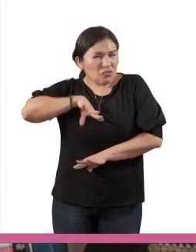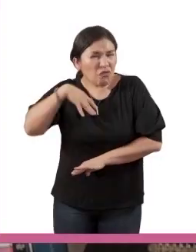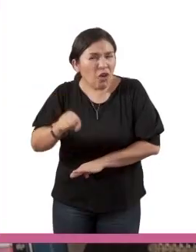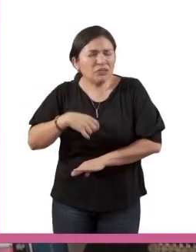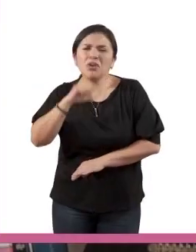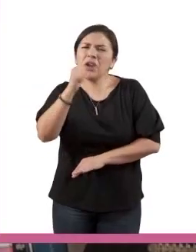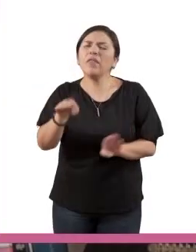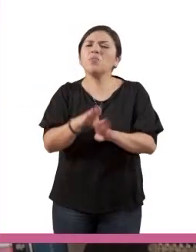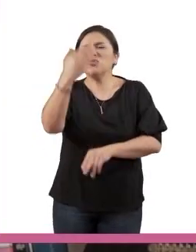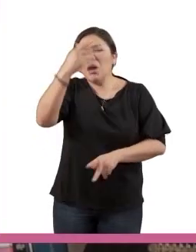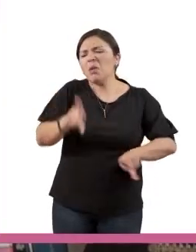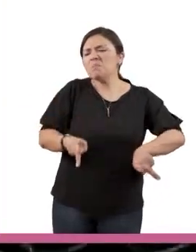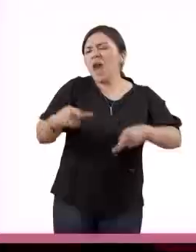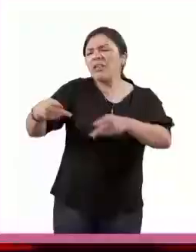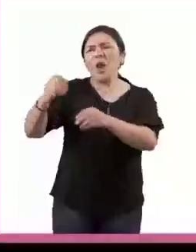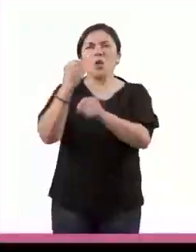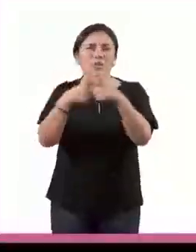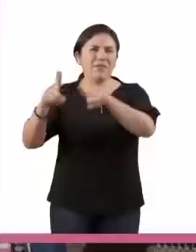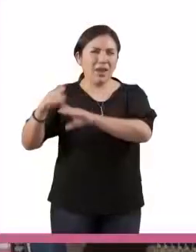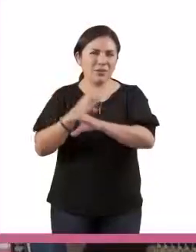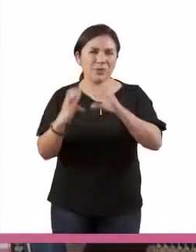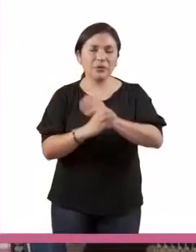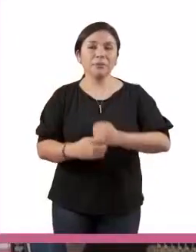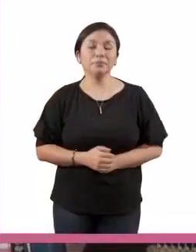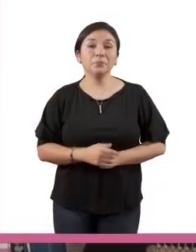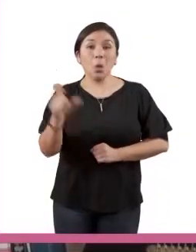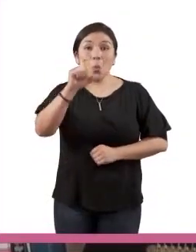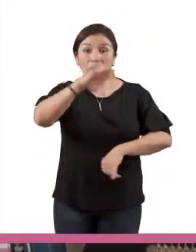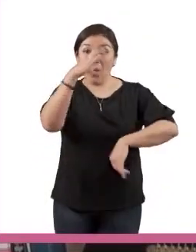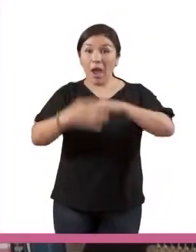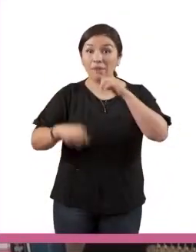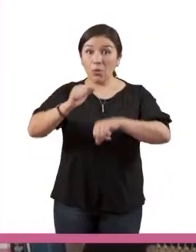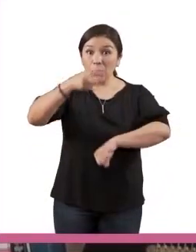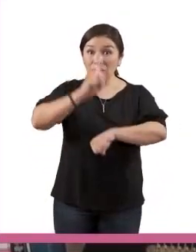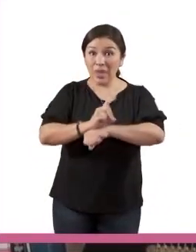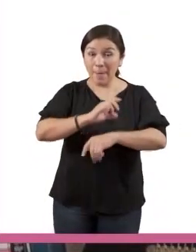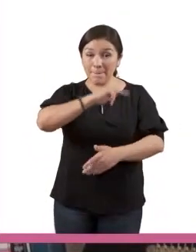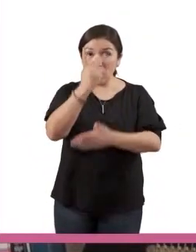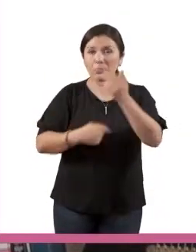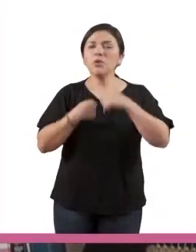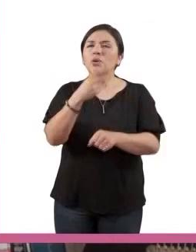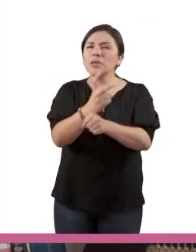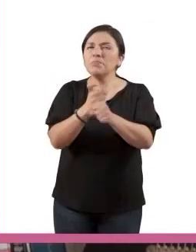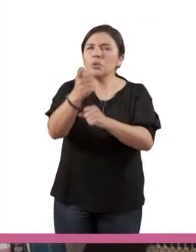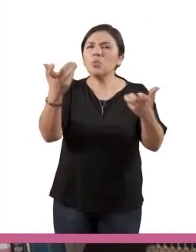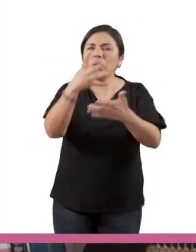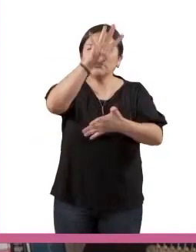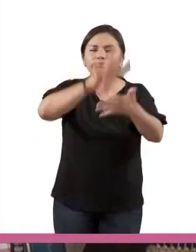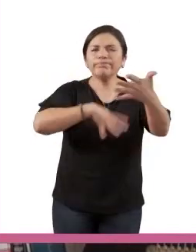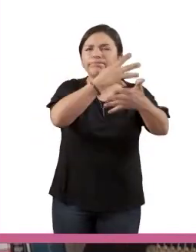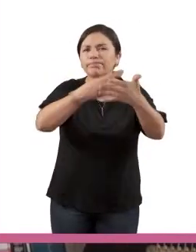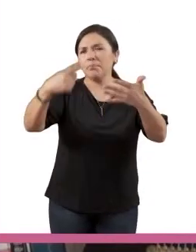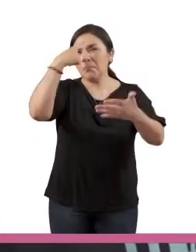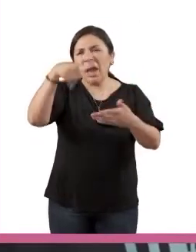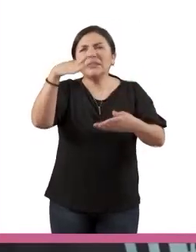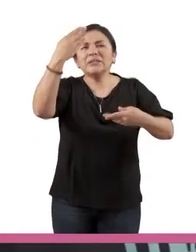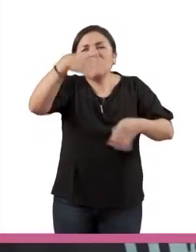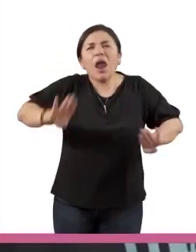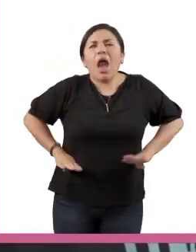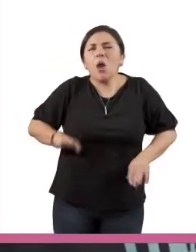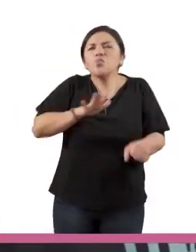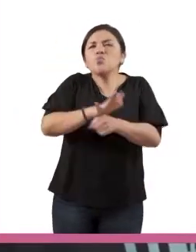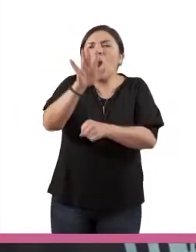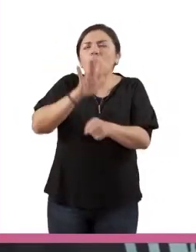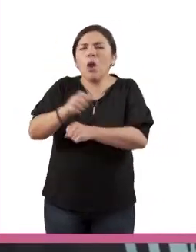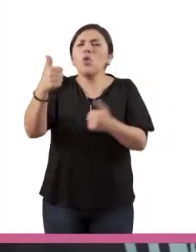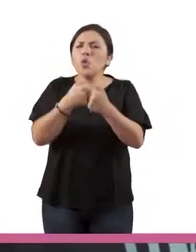Oratoria, ventas. Al finalizar este episodio, te invito a que realices tu tabla de aptitudes y habilidades y que motives